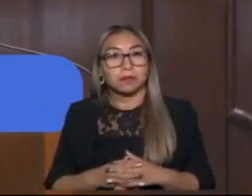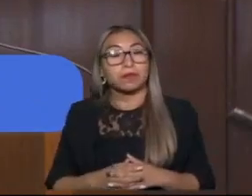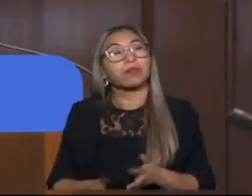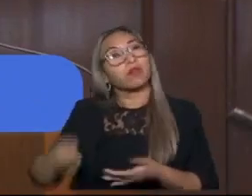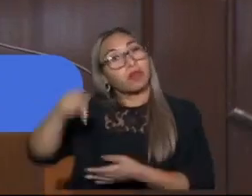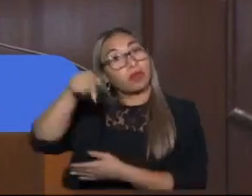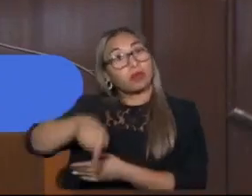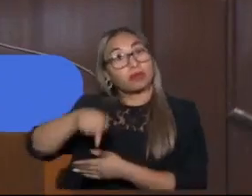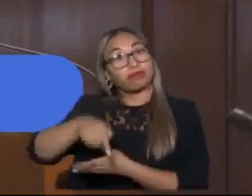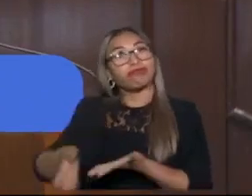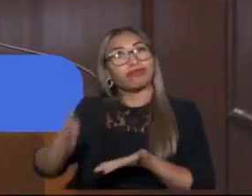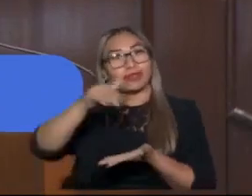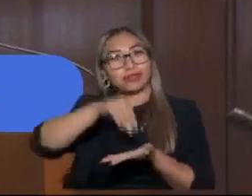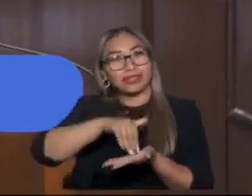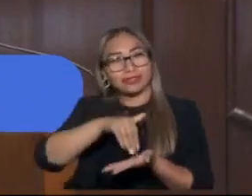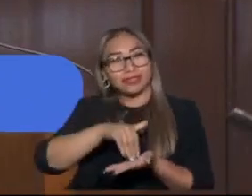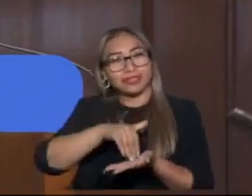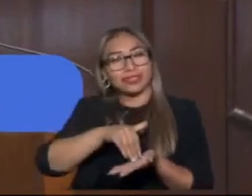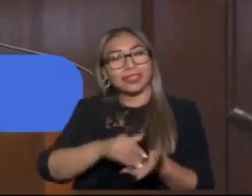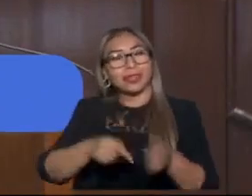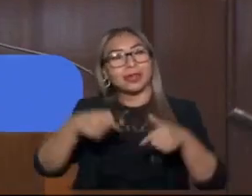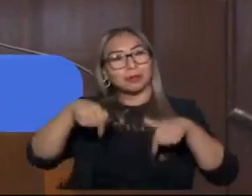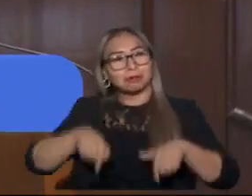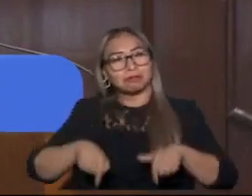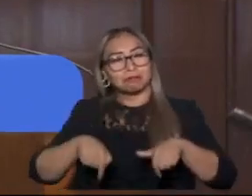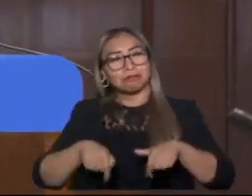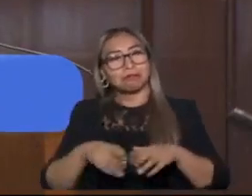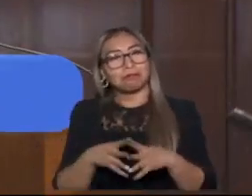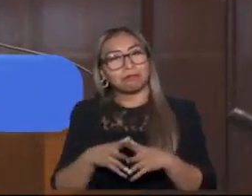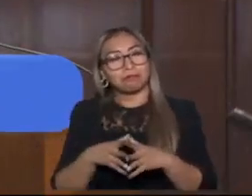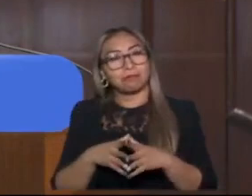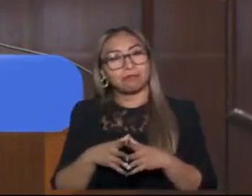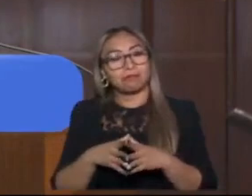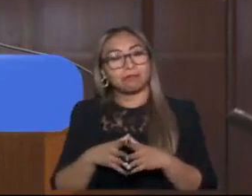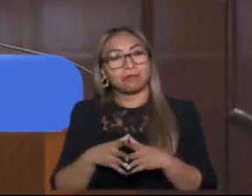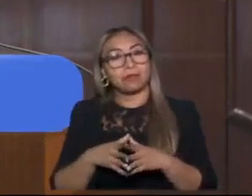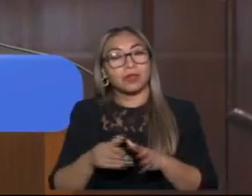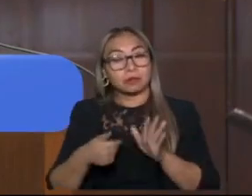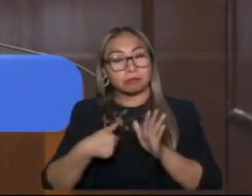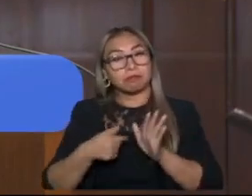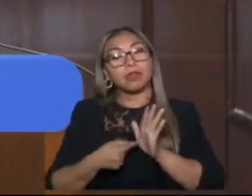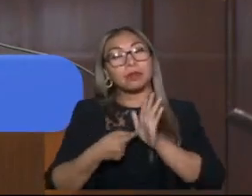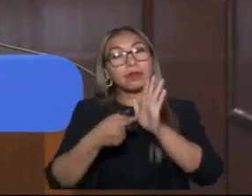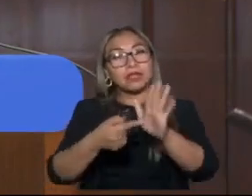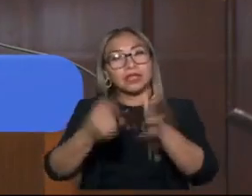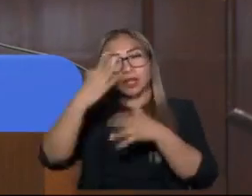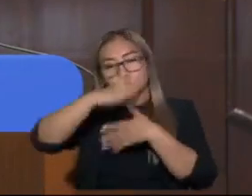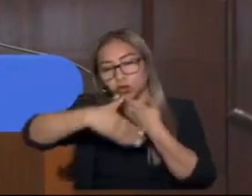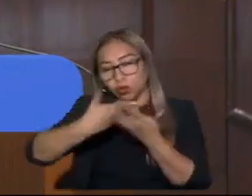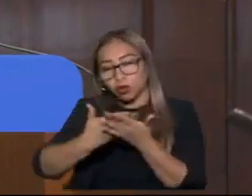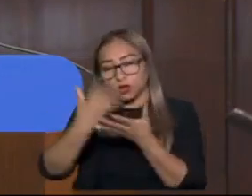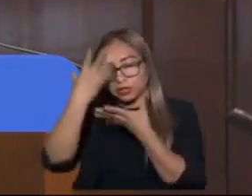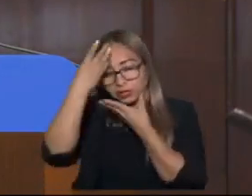Hoy nuevamente cumplo el deber constitucional de presentar el informe a la